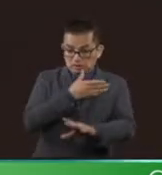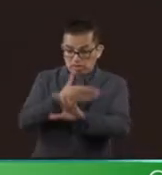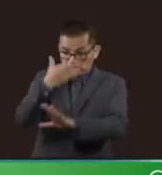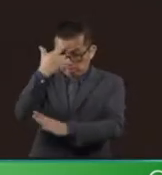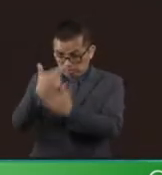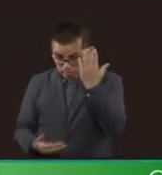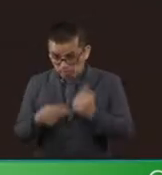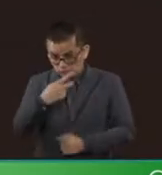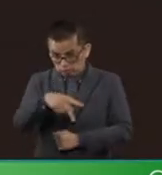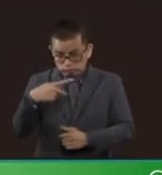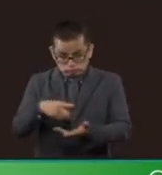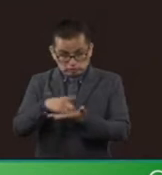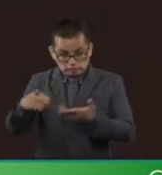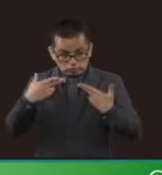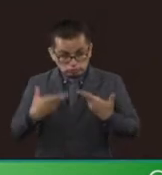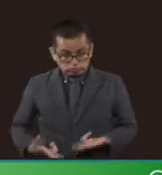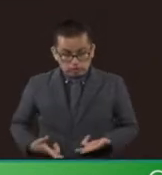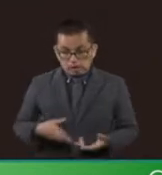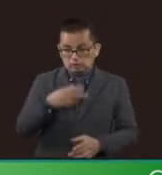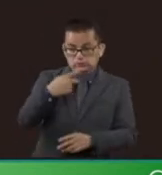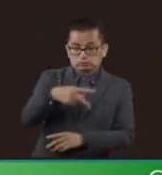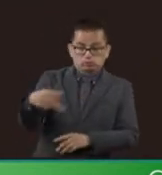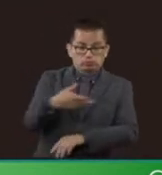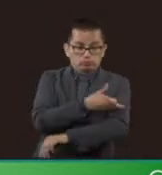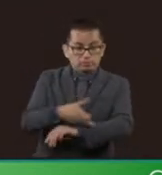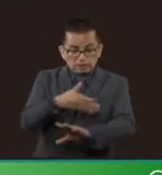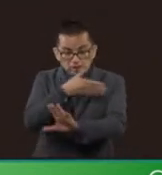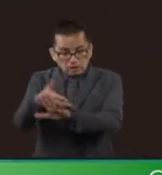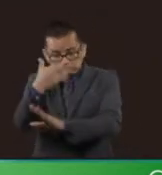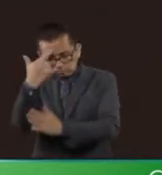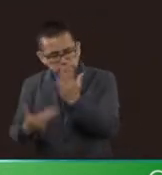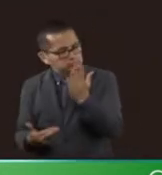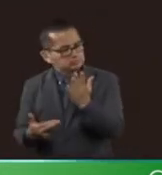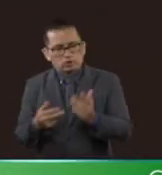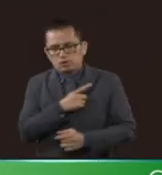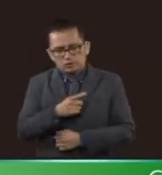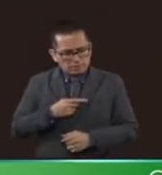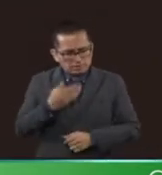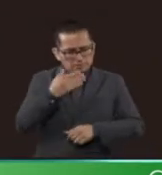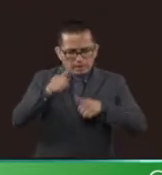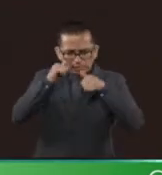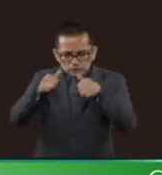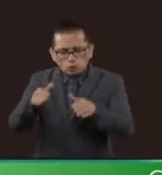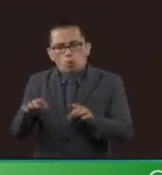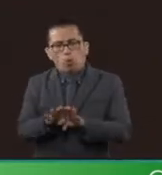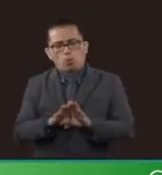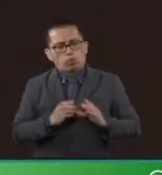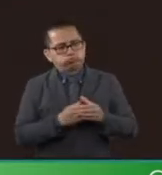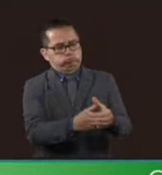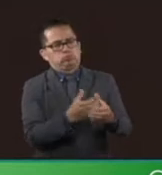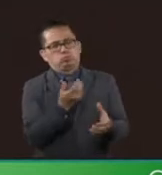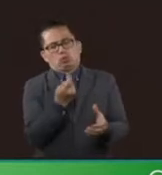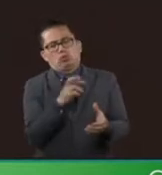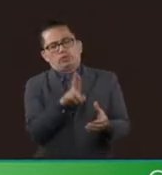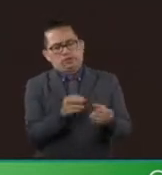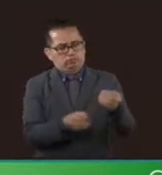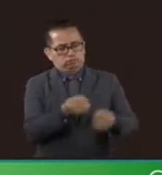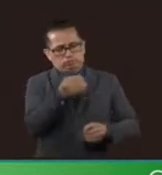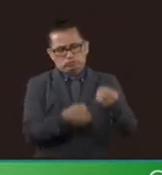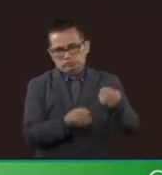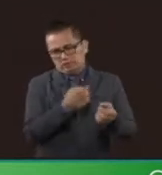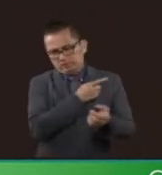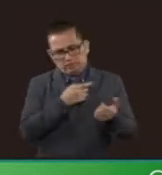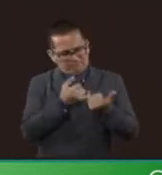sus familias, con la autonomía judicial, con la división de poderes y con la democracia. Es todo.